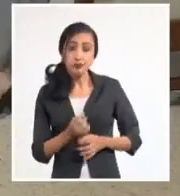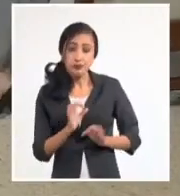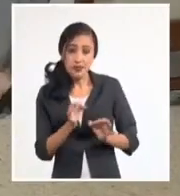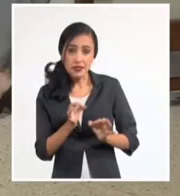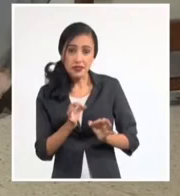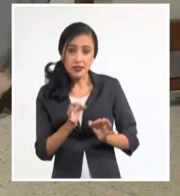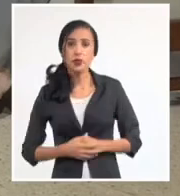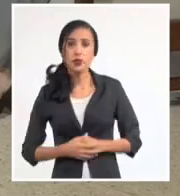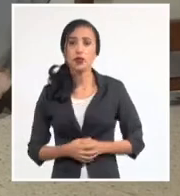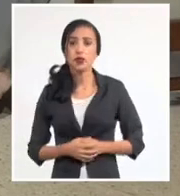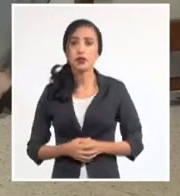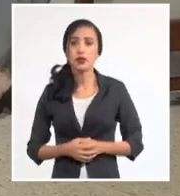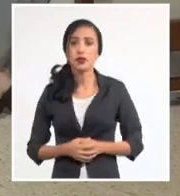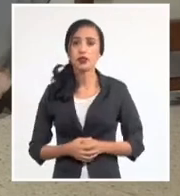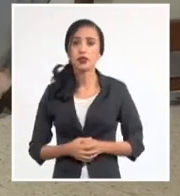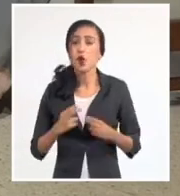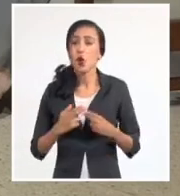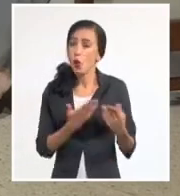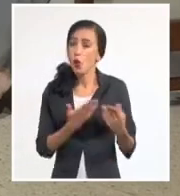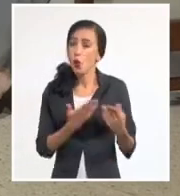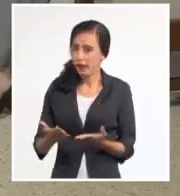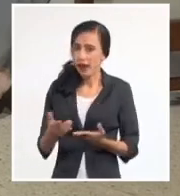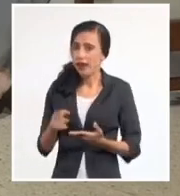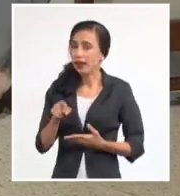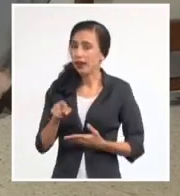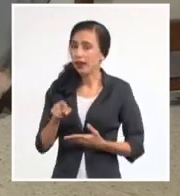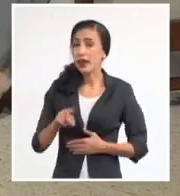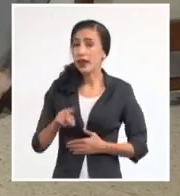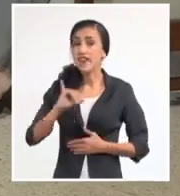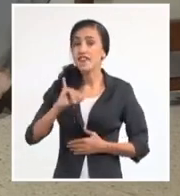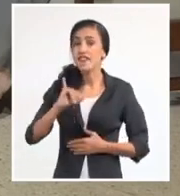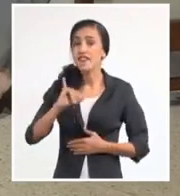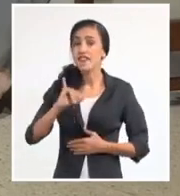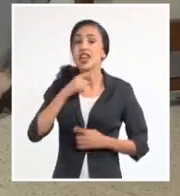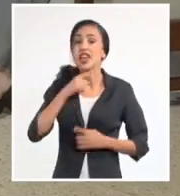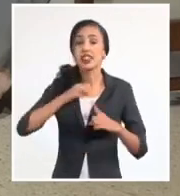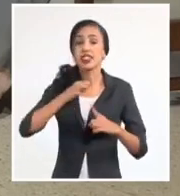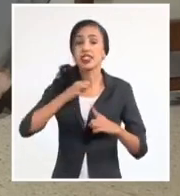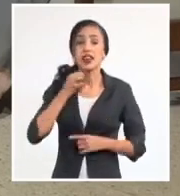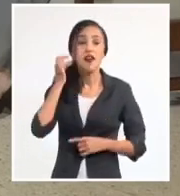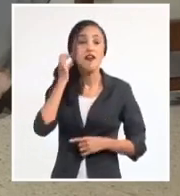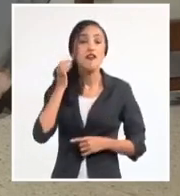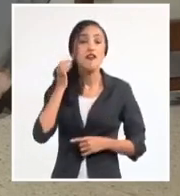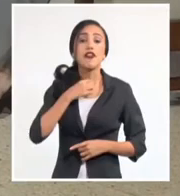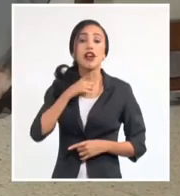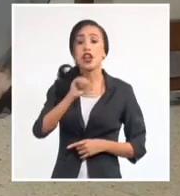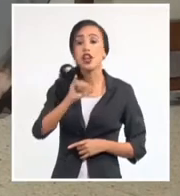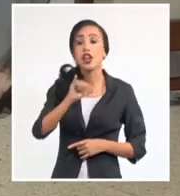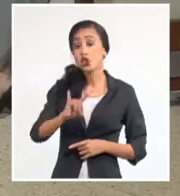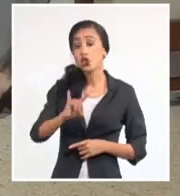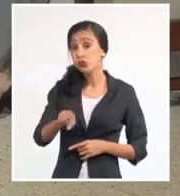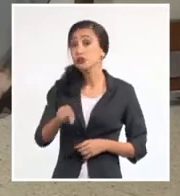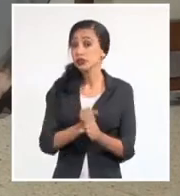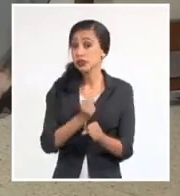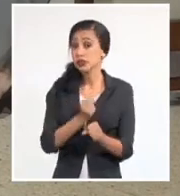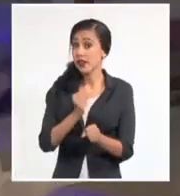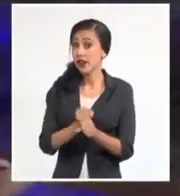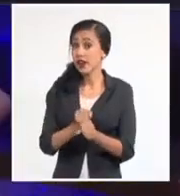qué mejor homenaje para Vicente Feliu, para su gran obra que queda en las generaciones